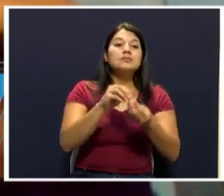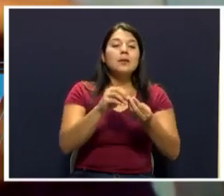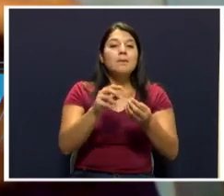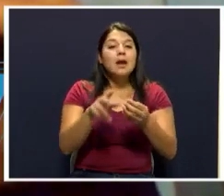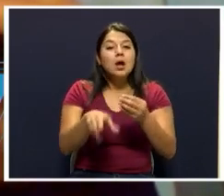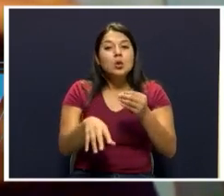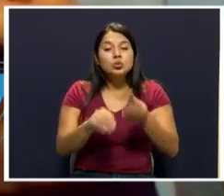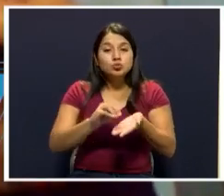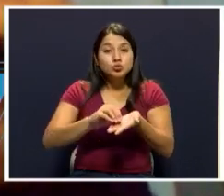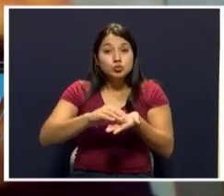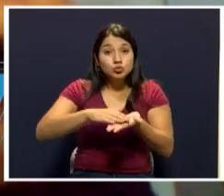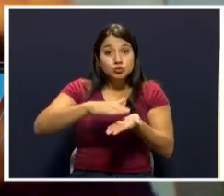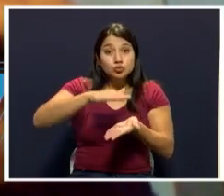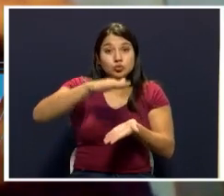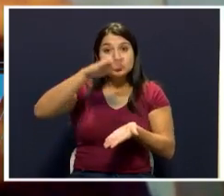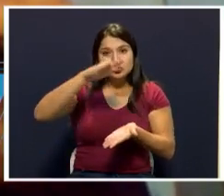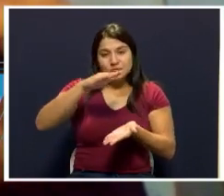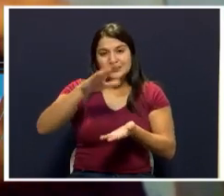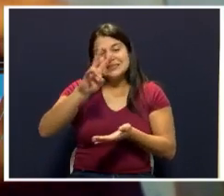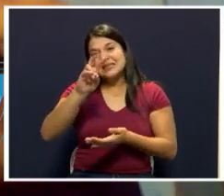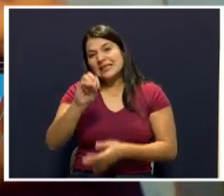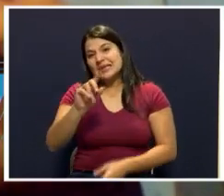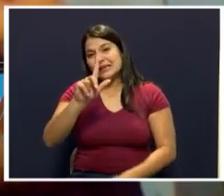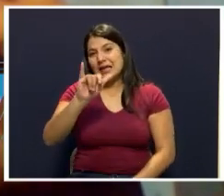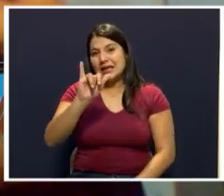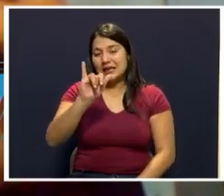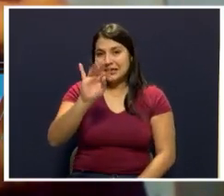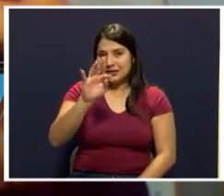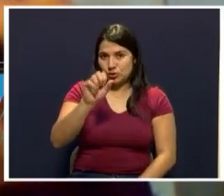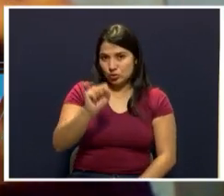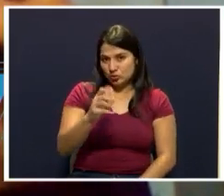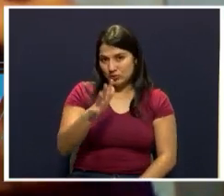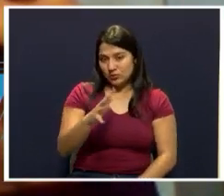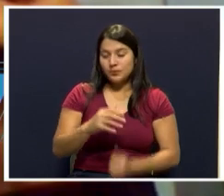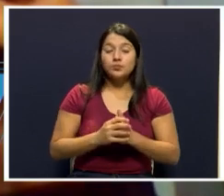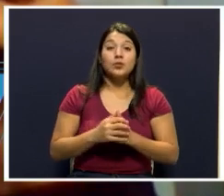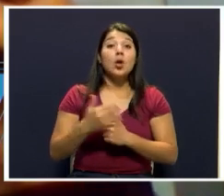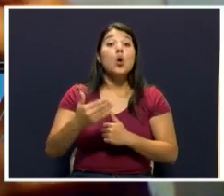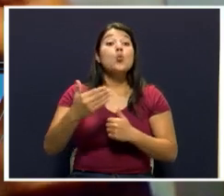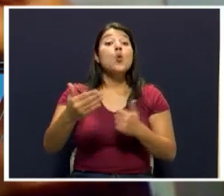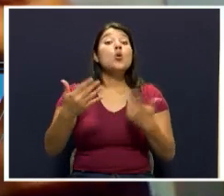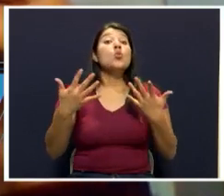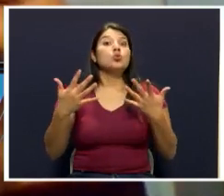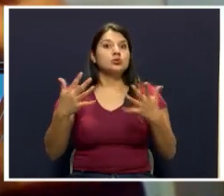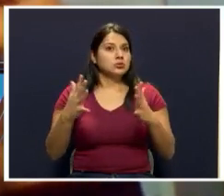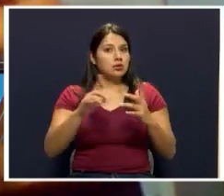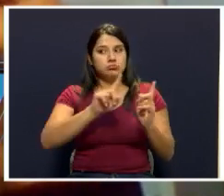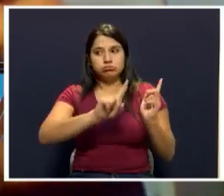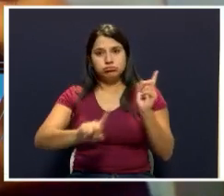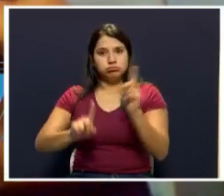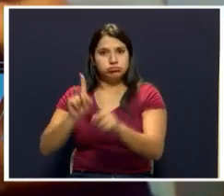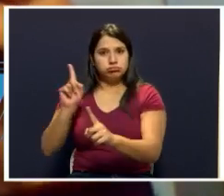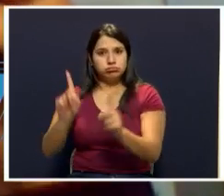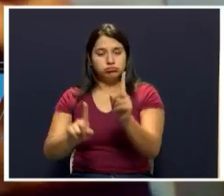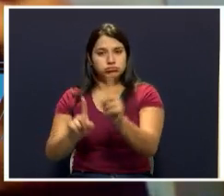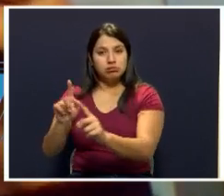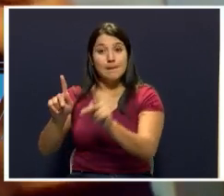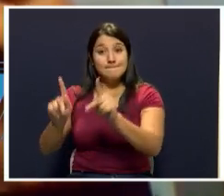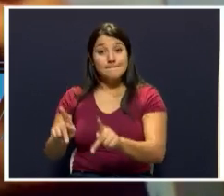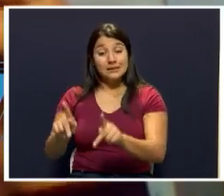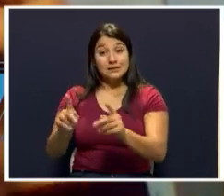bien, conforme vayan apareciendo a lo largo de esta epidemia más pacientes que quieran hacer estas donaciones, pues el